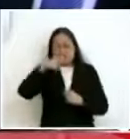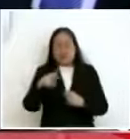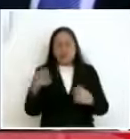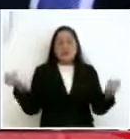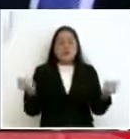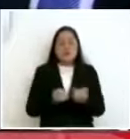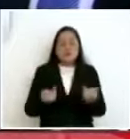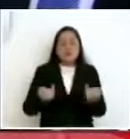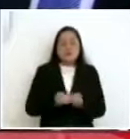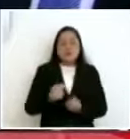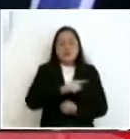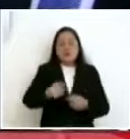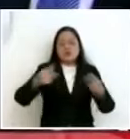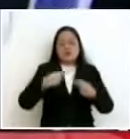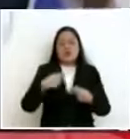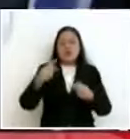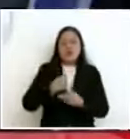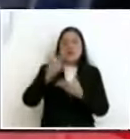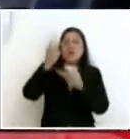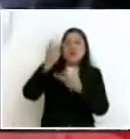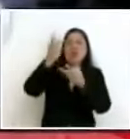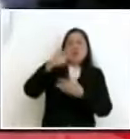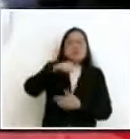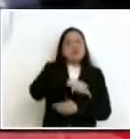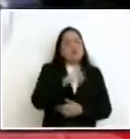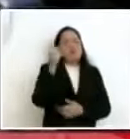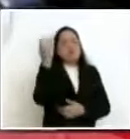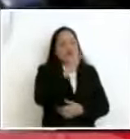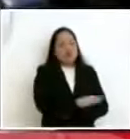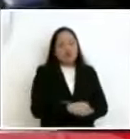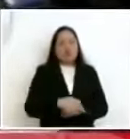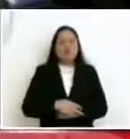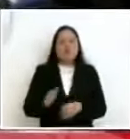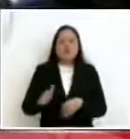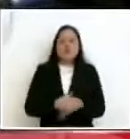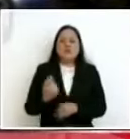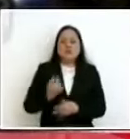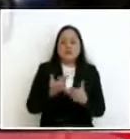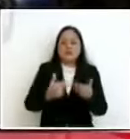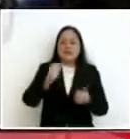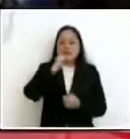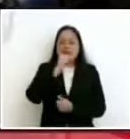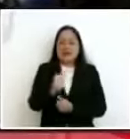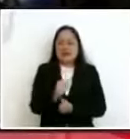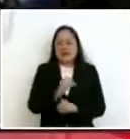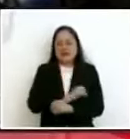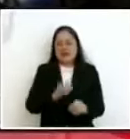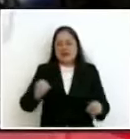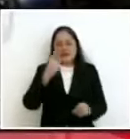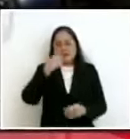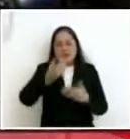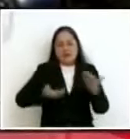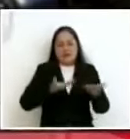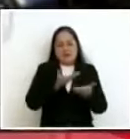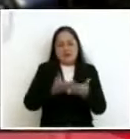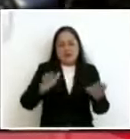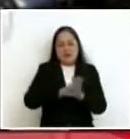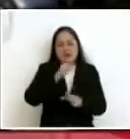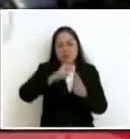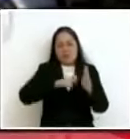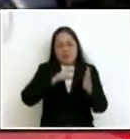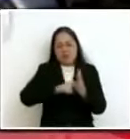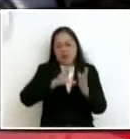más nobles aspiraciones, porque nada, absolutamente nada de esta reforma hace que